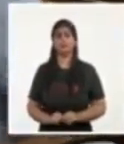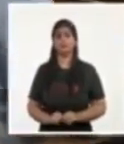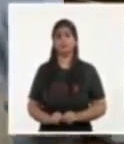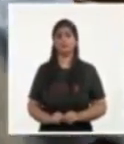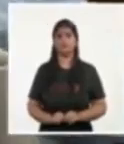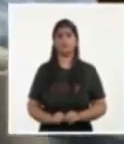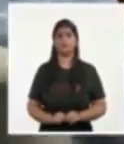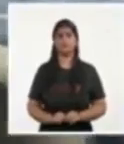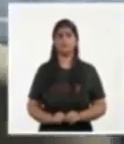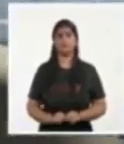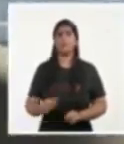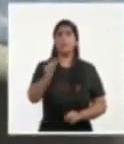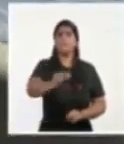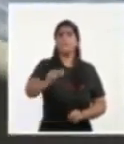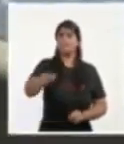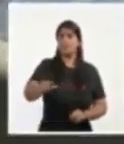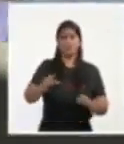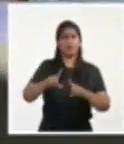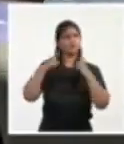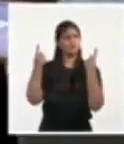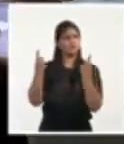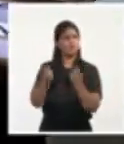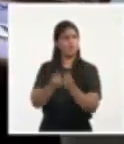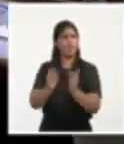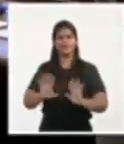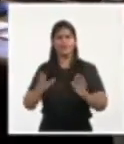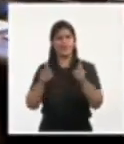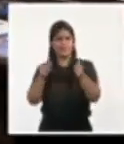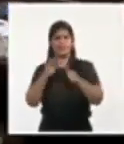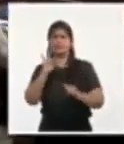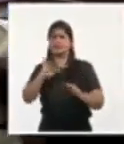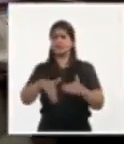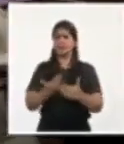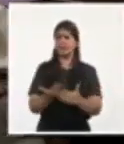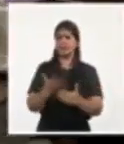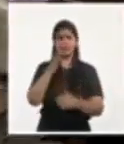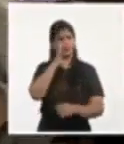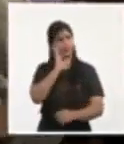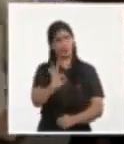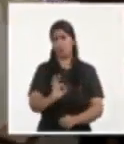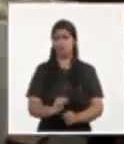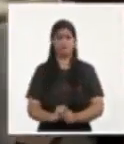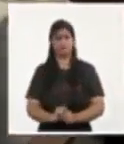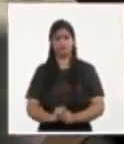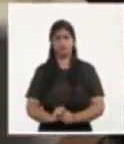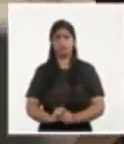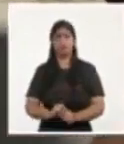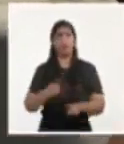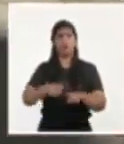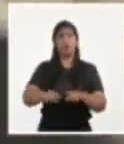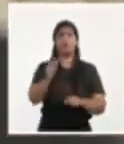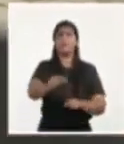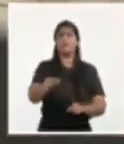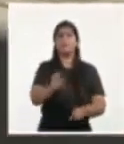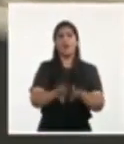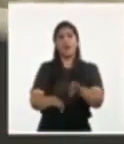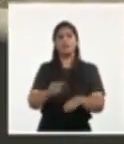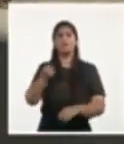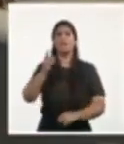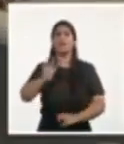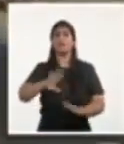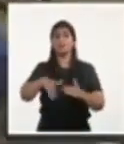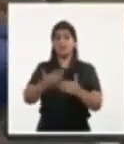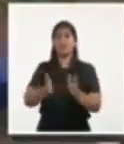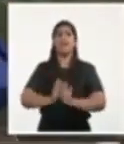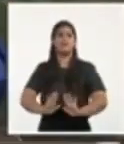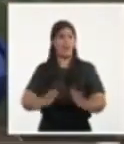recuperan a los 7 días, se recuperan a los 14, hay otro ciclo de comportamiento con esta cepa. Vamos